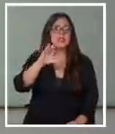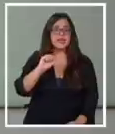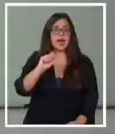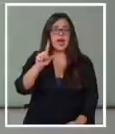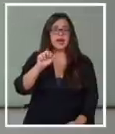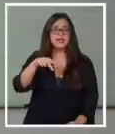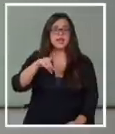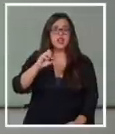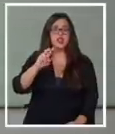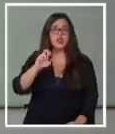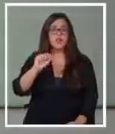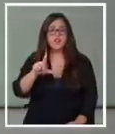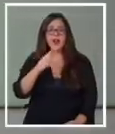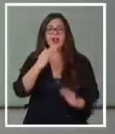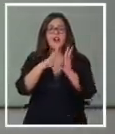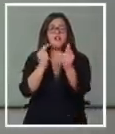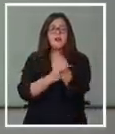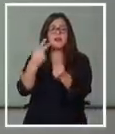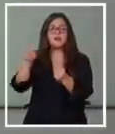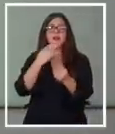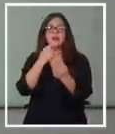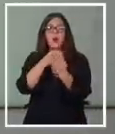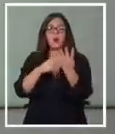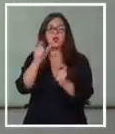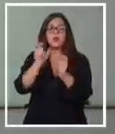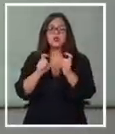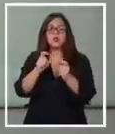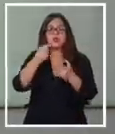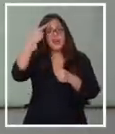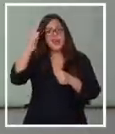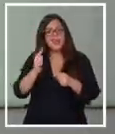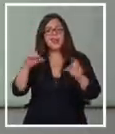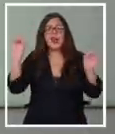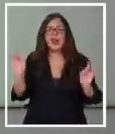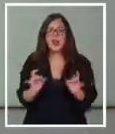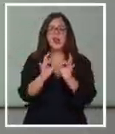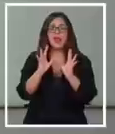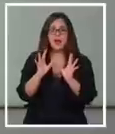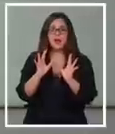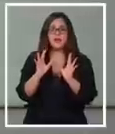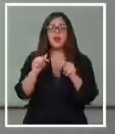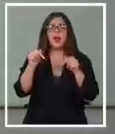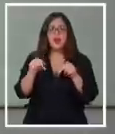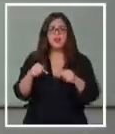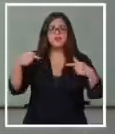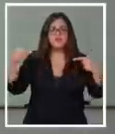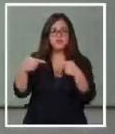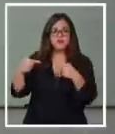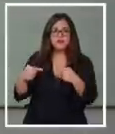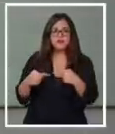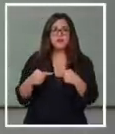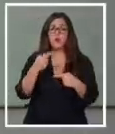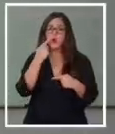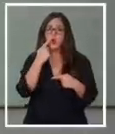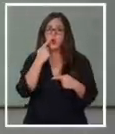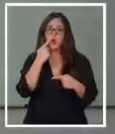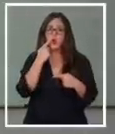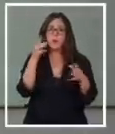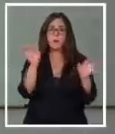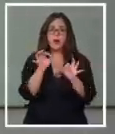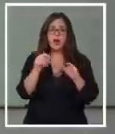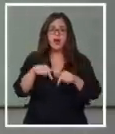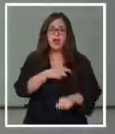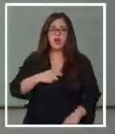las cuatro personas heridas de gravedad de gravedad en esto incidentes decirles de que desde el gobierno